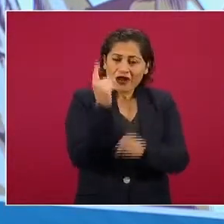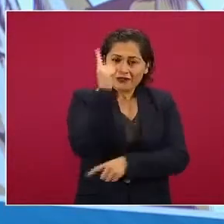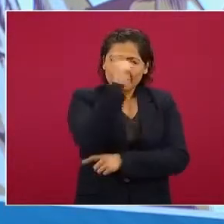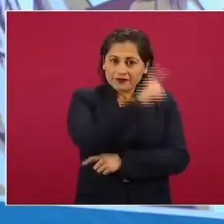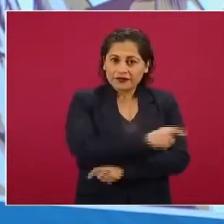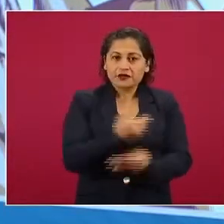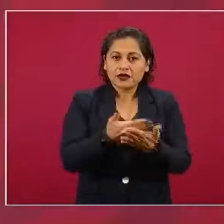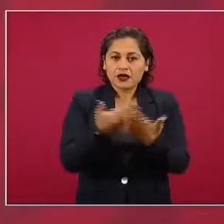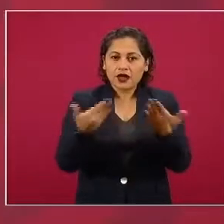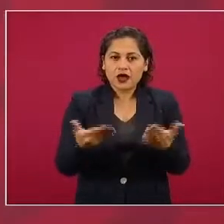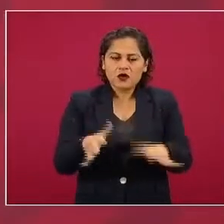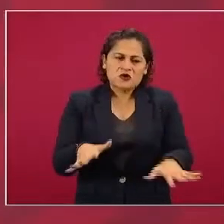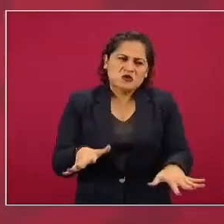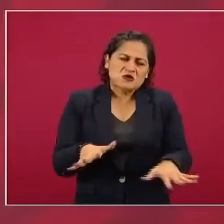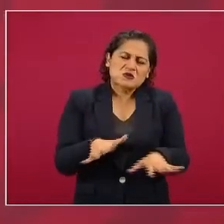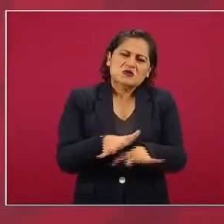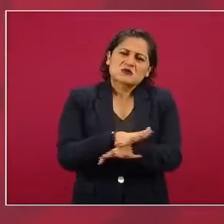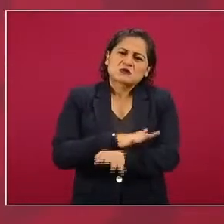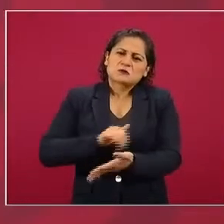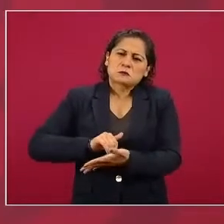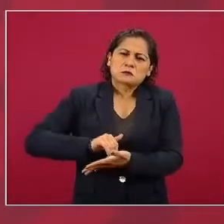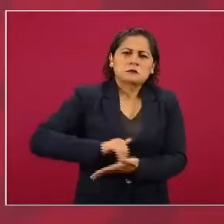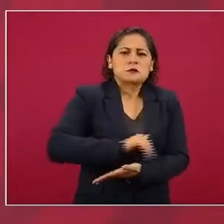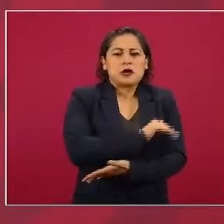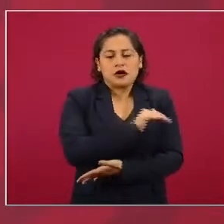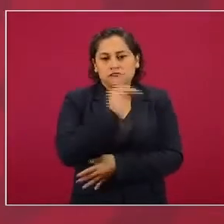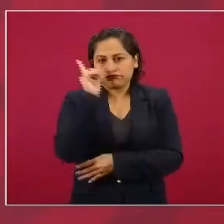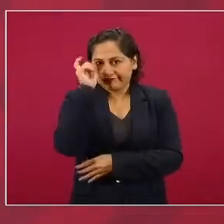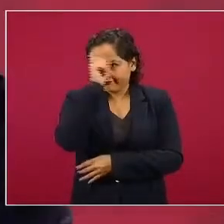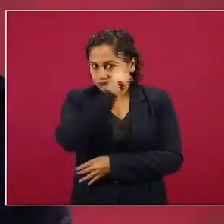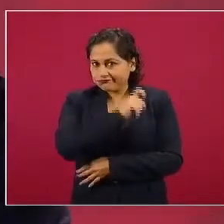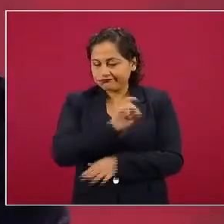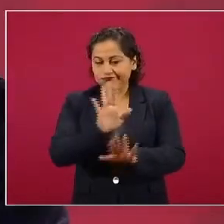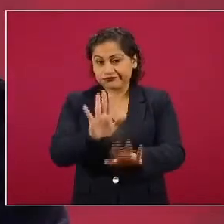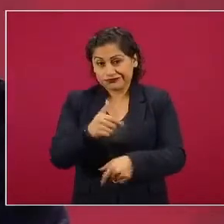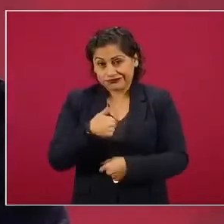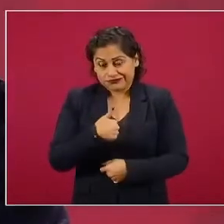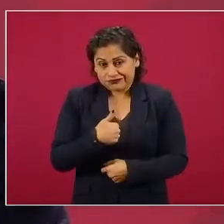Yo, con todo respeto, no soy